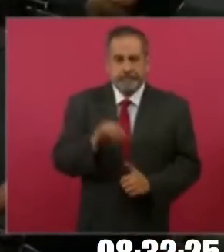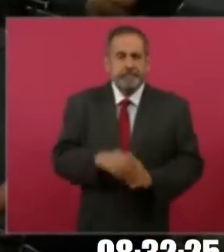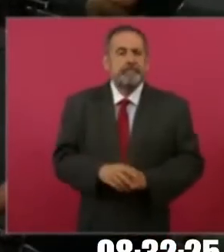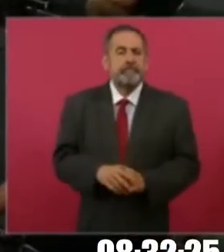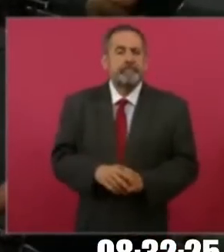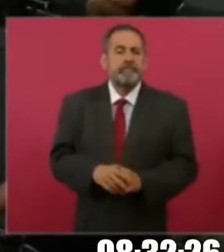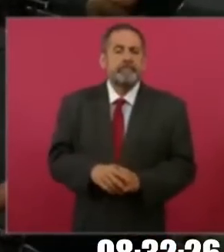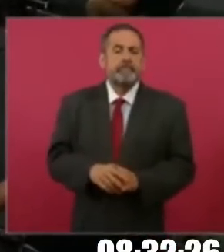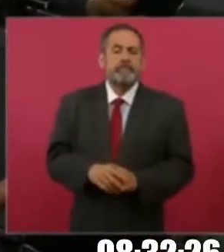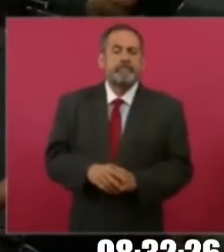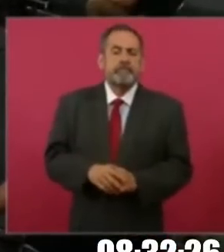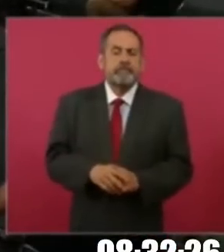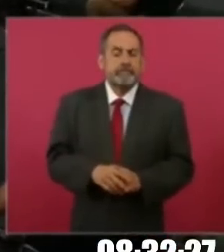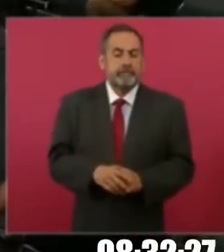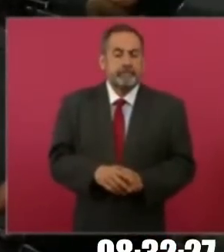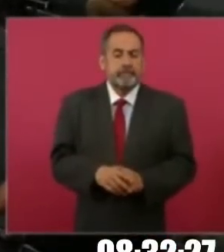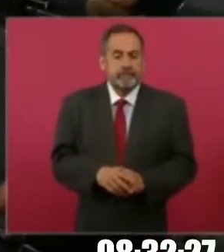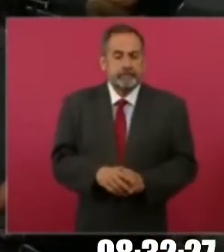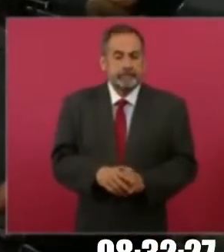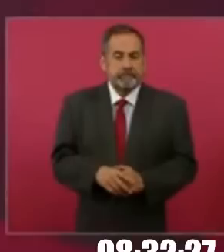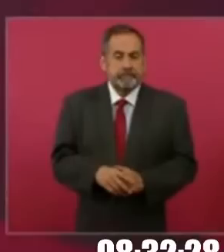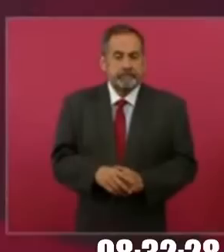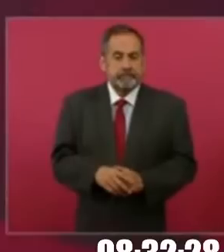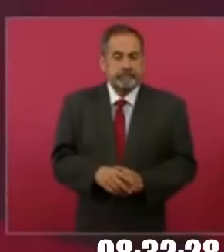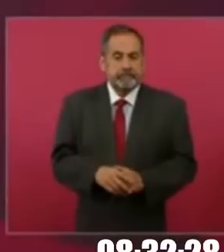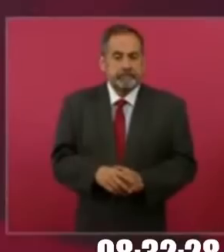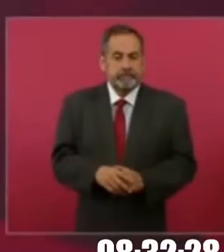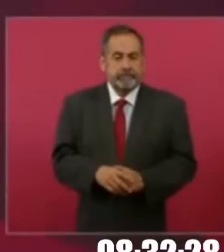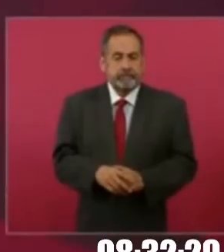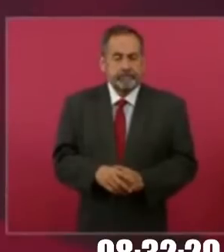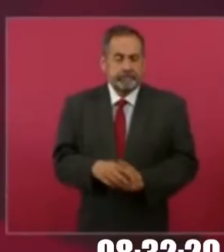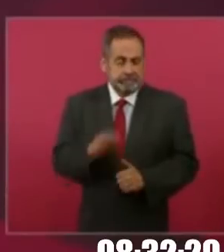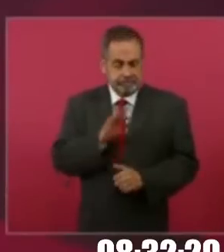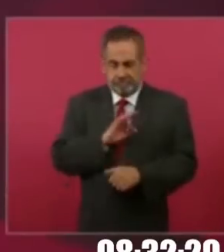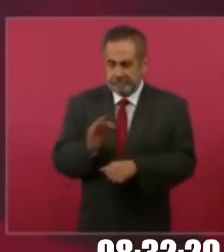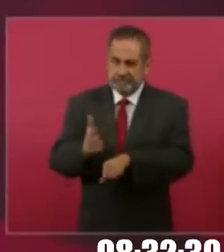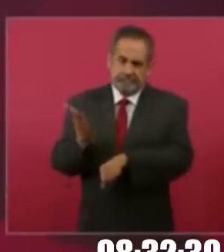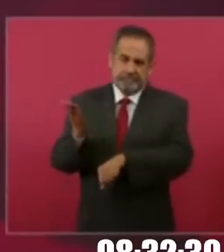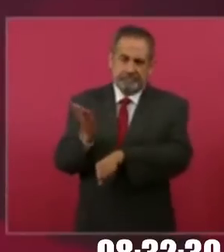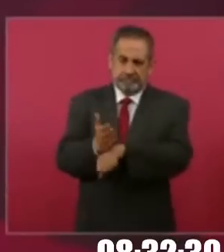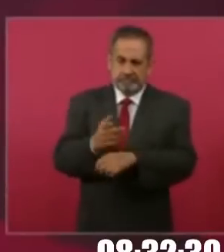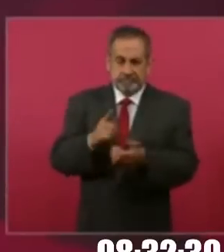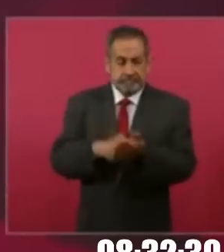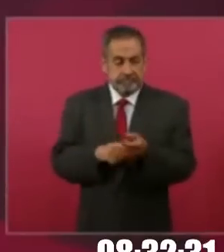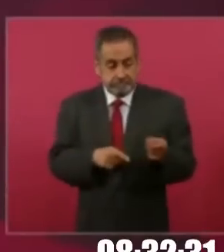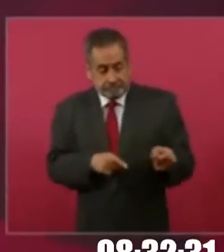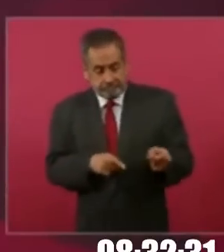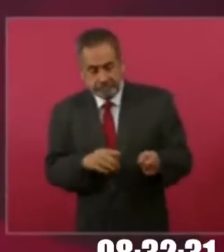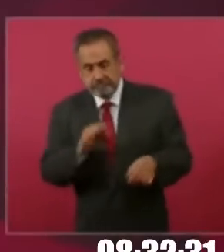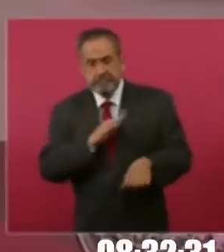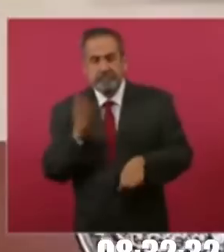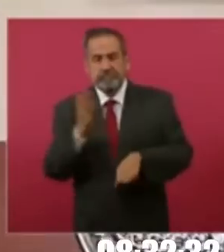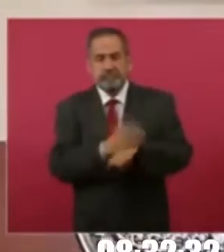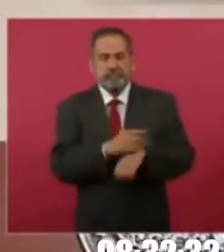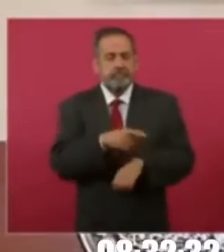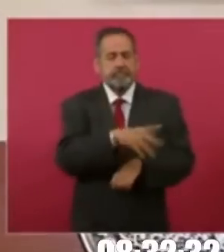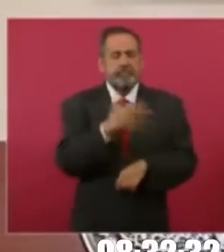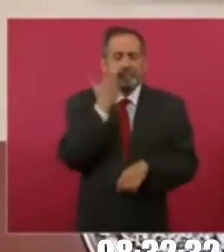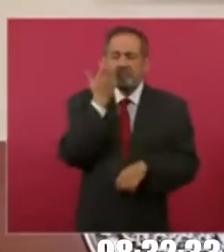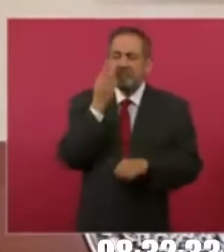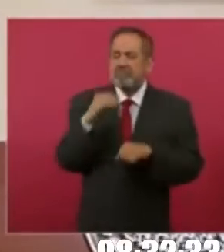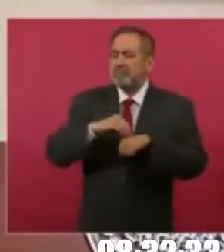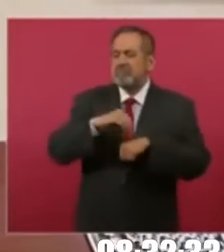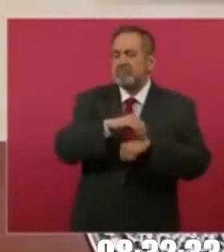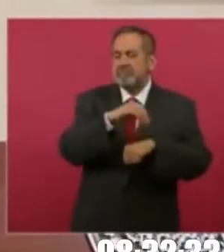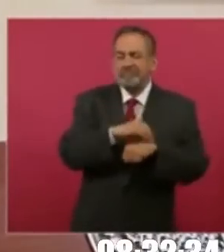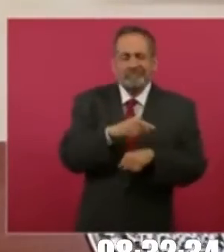puede este sancionarse a quienes hacen eso pero es un pretexto